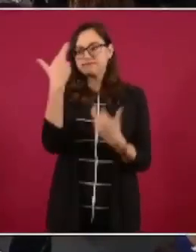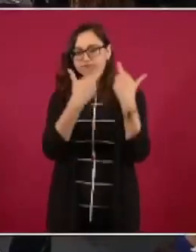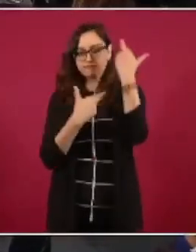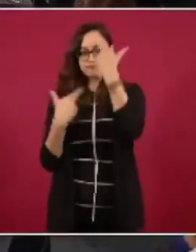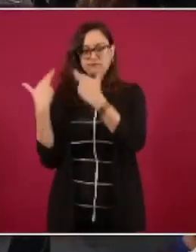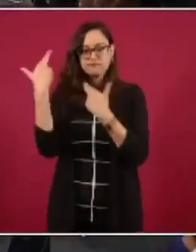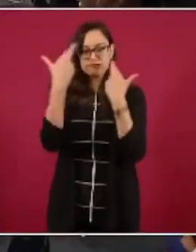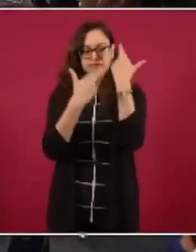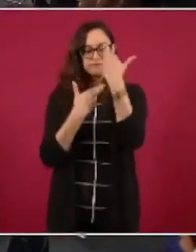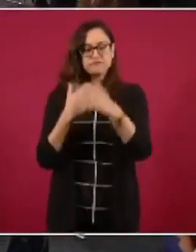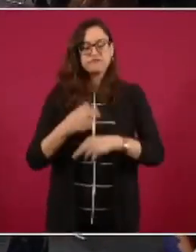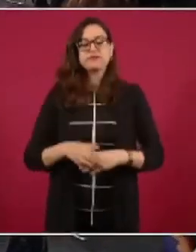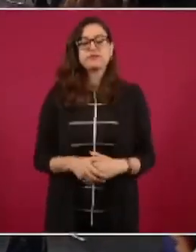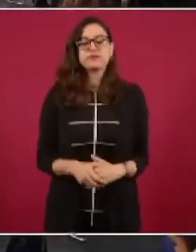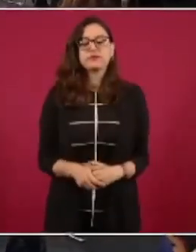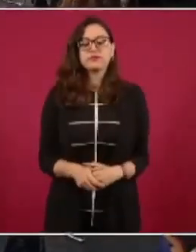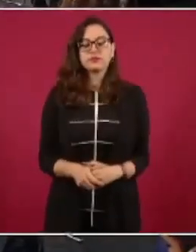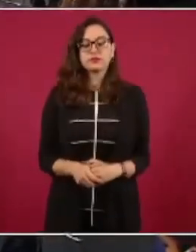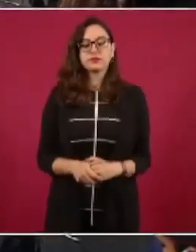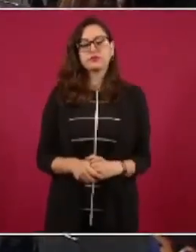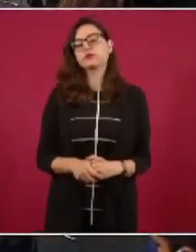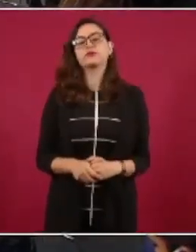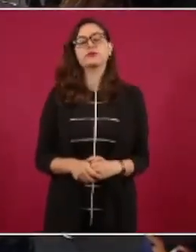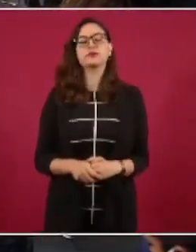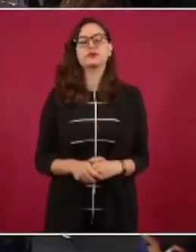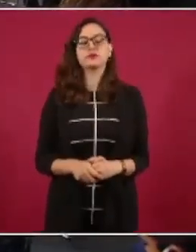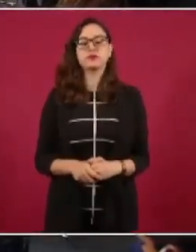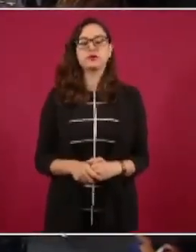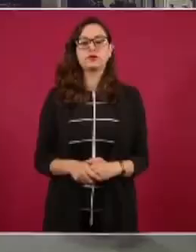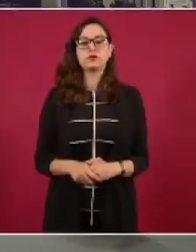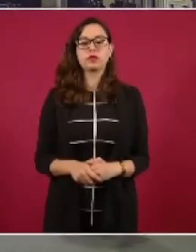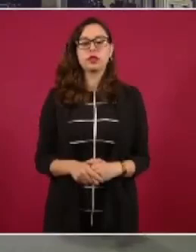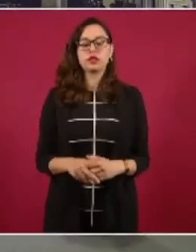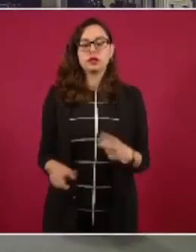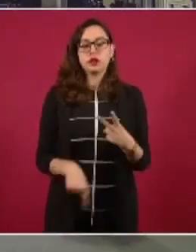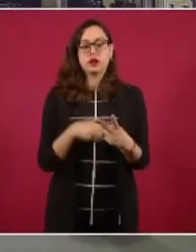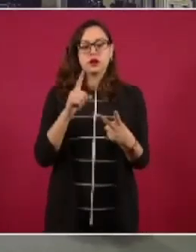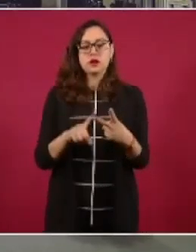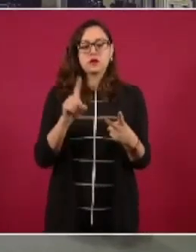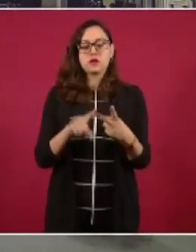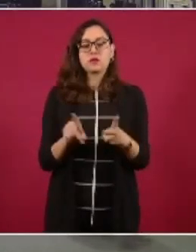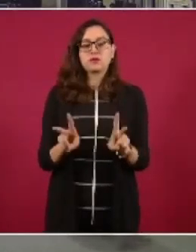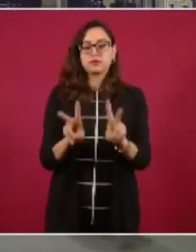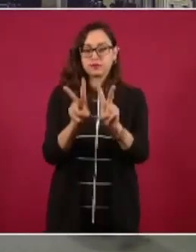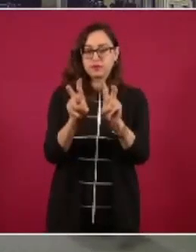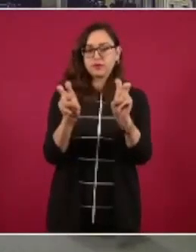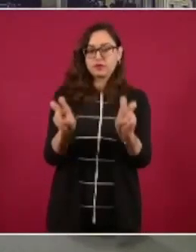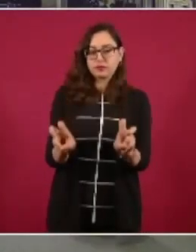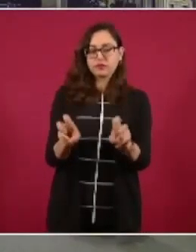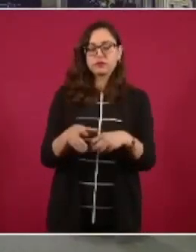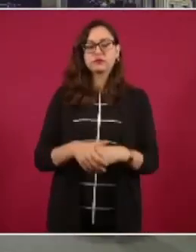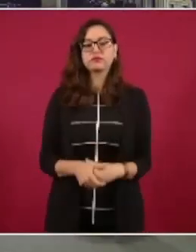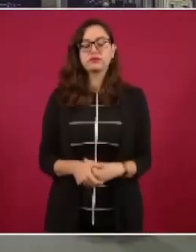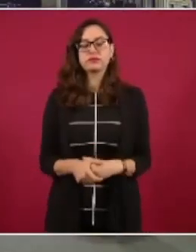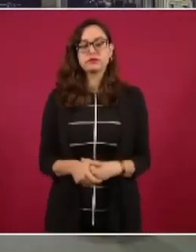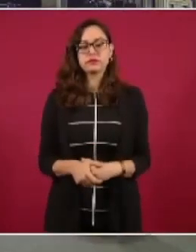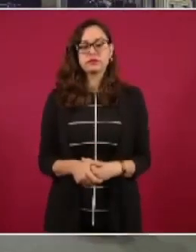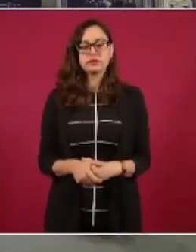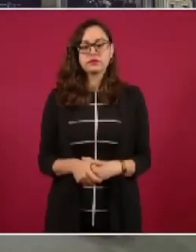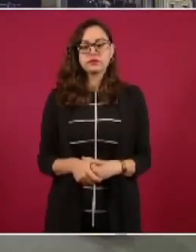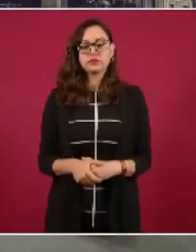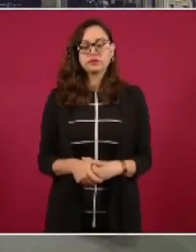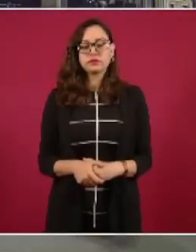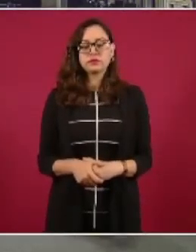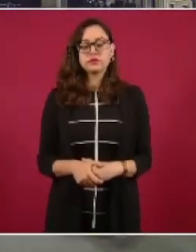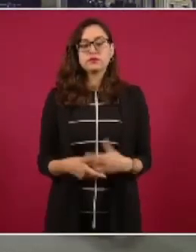Gracias, señor presidente. En el segundo tema que le quiero preguntar, esta ampliación de la Guardia Nacional en